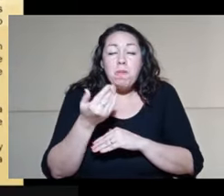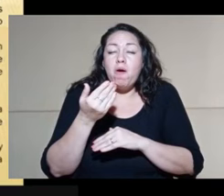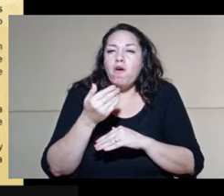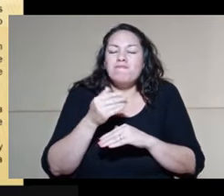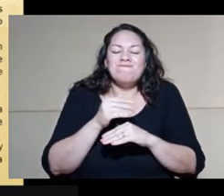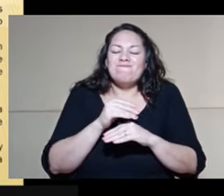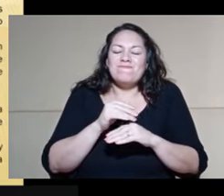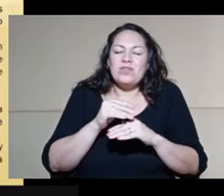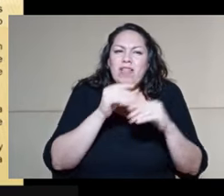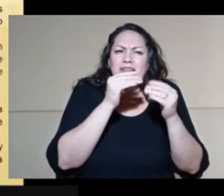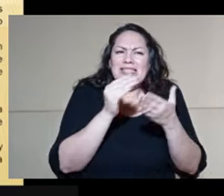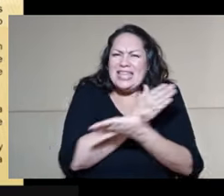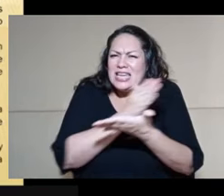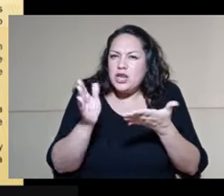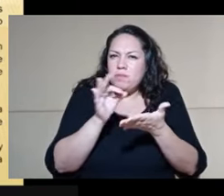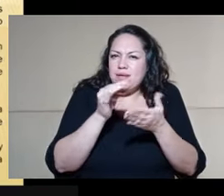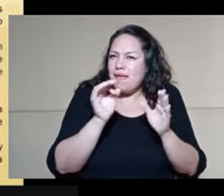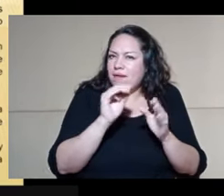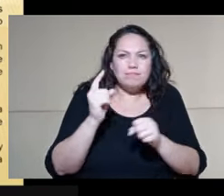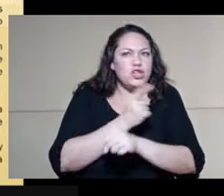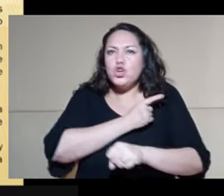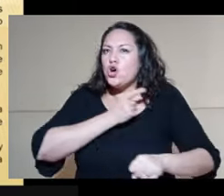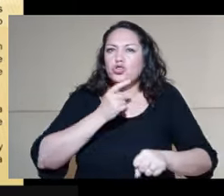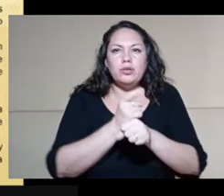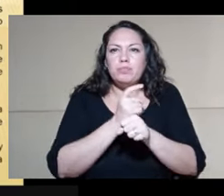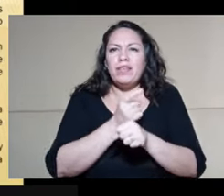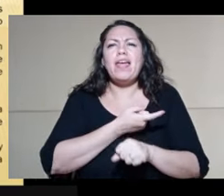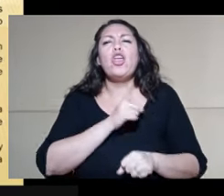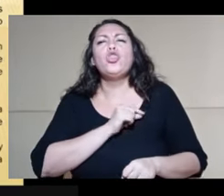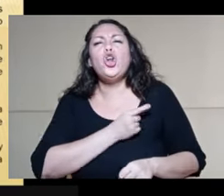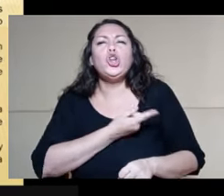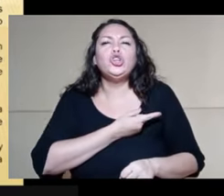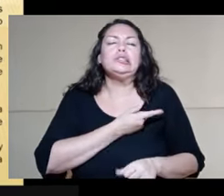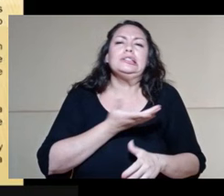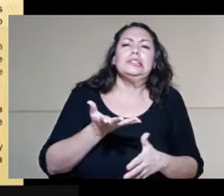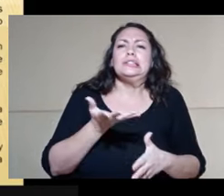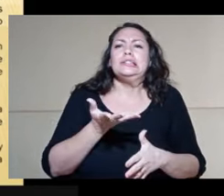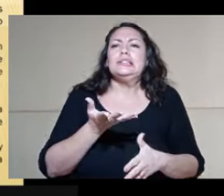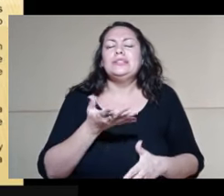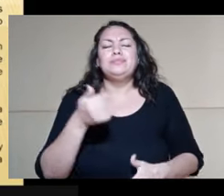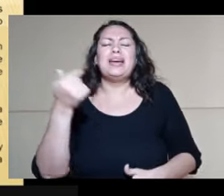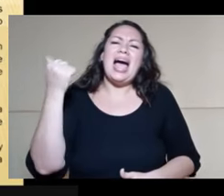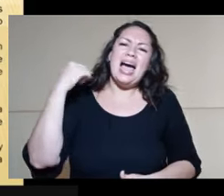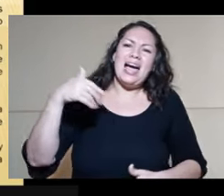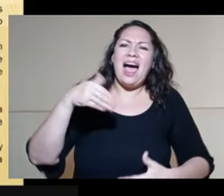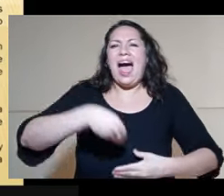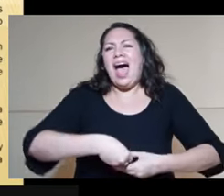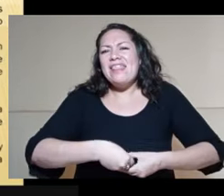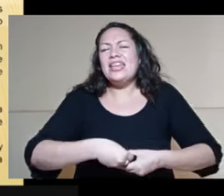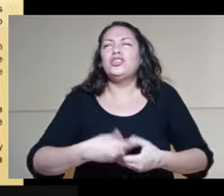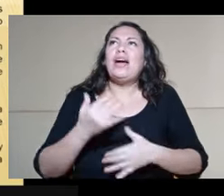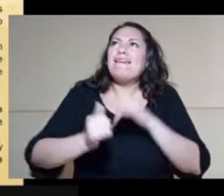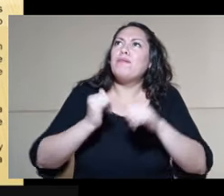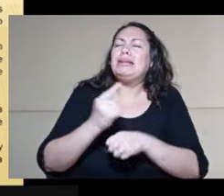difusa, ¿eh? Poco nada diferenciada, ¿eh? No discrimina tanto esta. El sujeto no puede